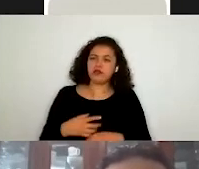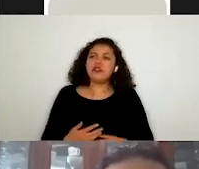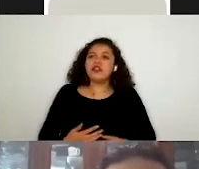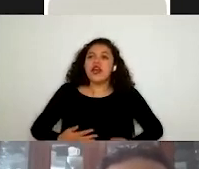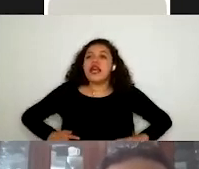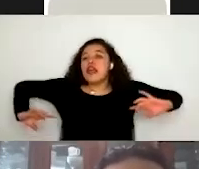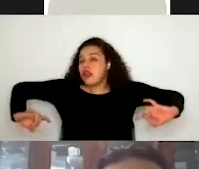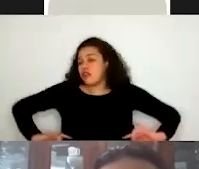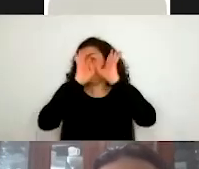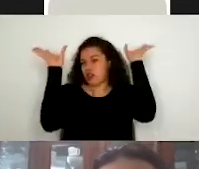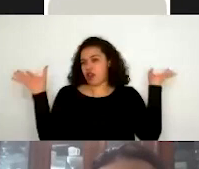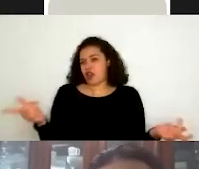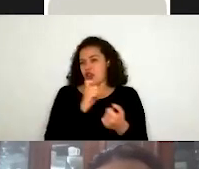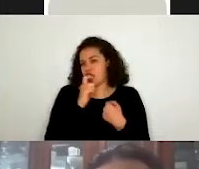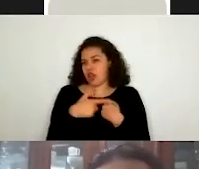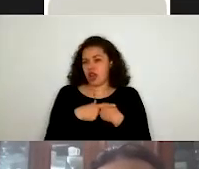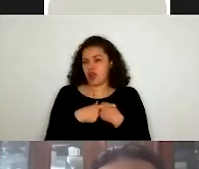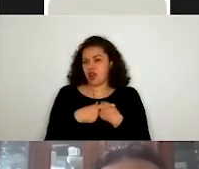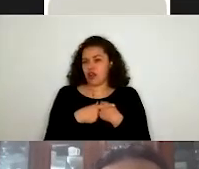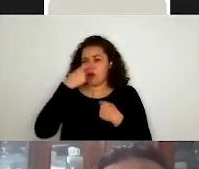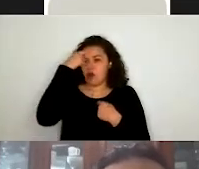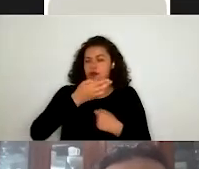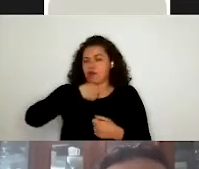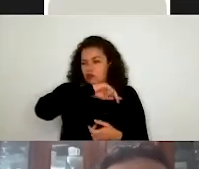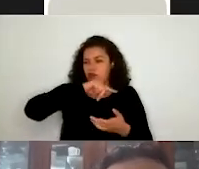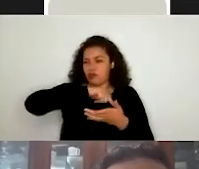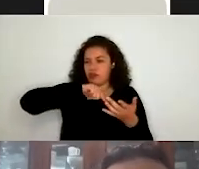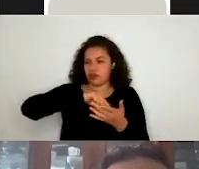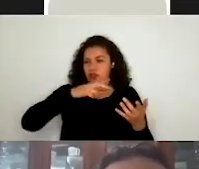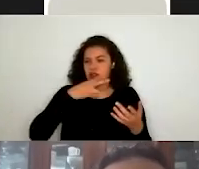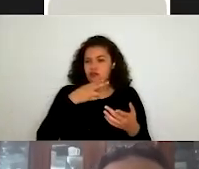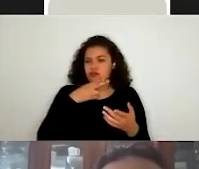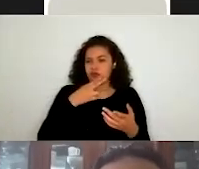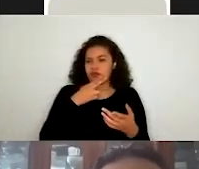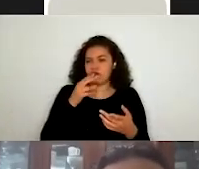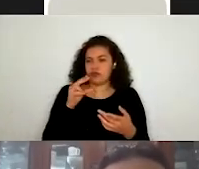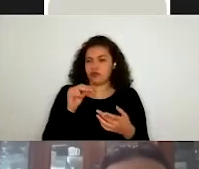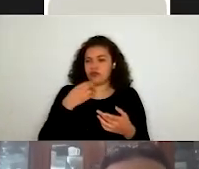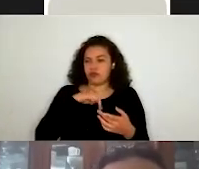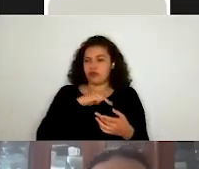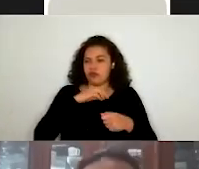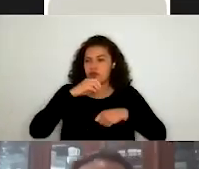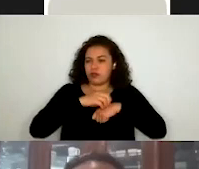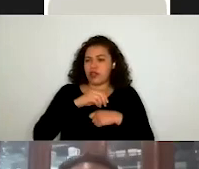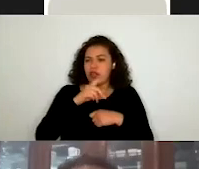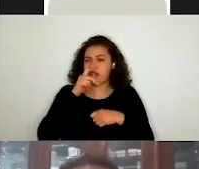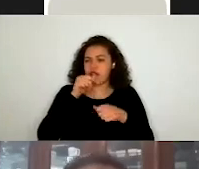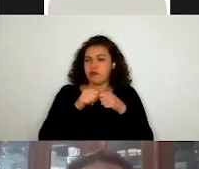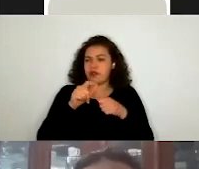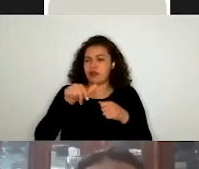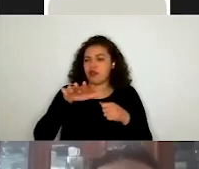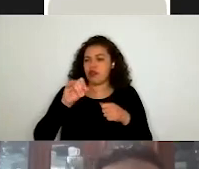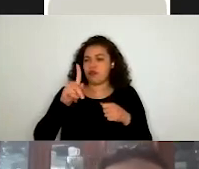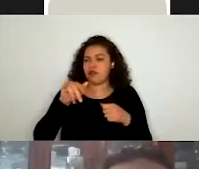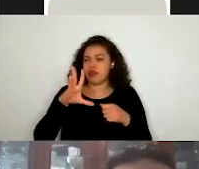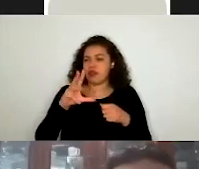de que existan elementos que no apliquen para nuestro establecimiento, colocar la leyenda no aplica, ¿no? Y si aplicara, dar una breve